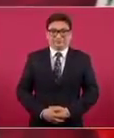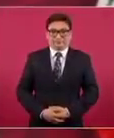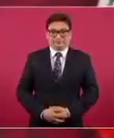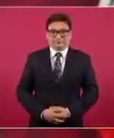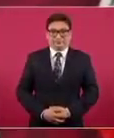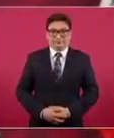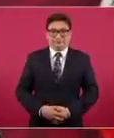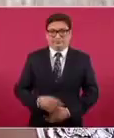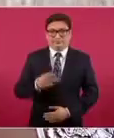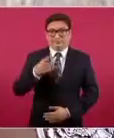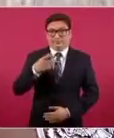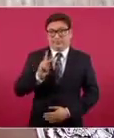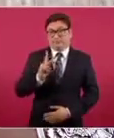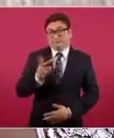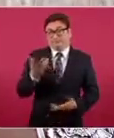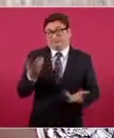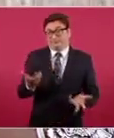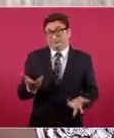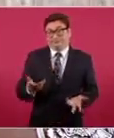Pero